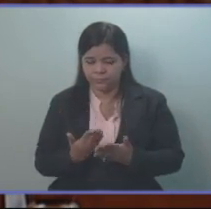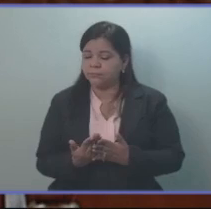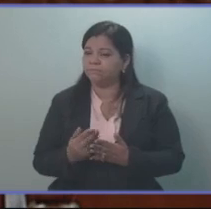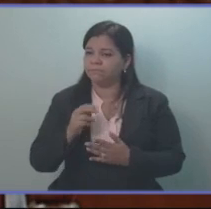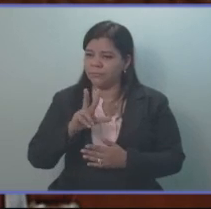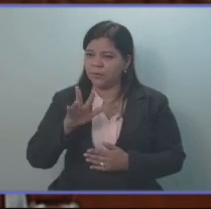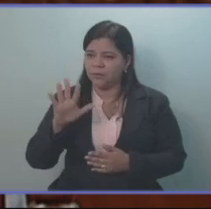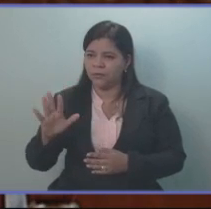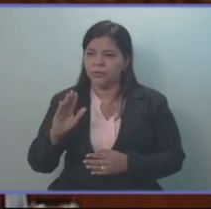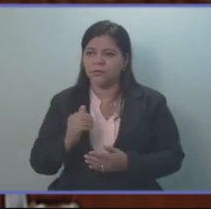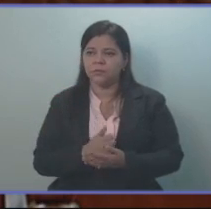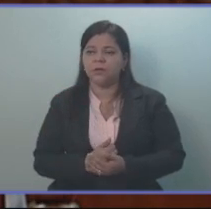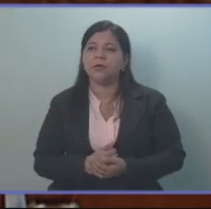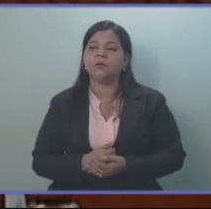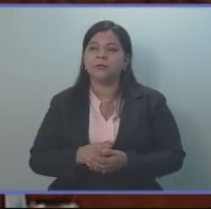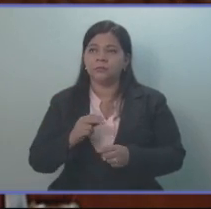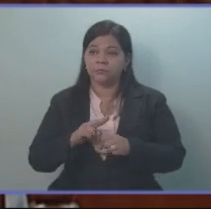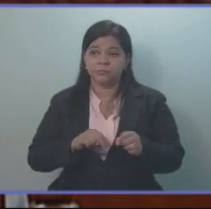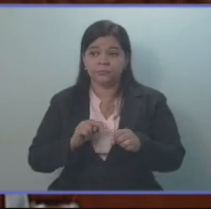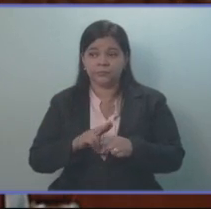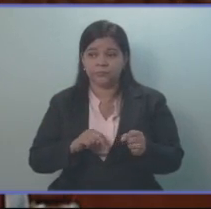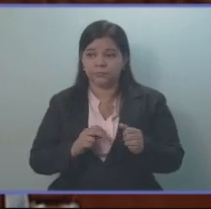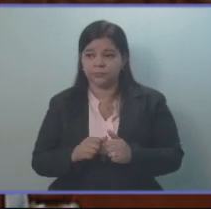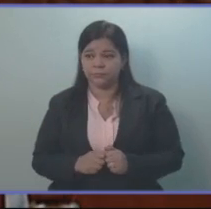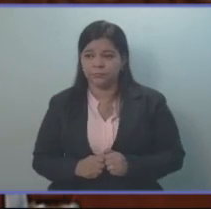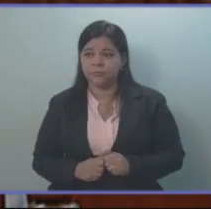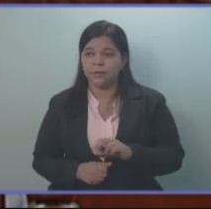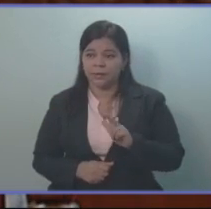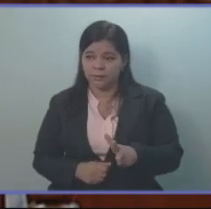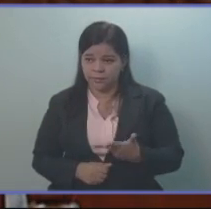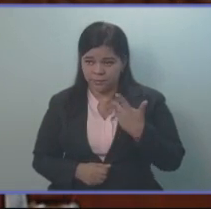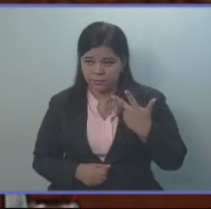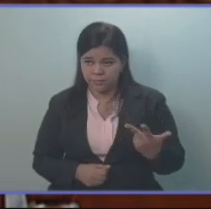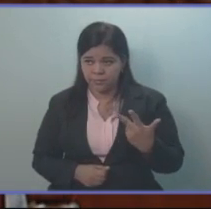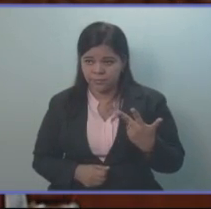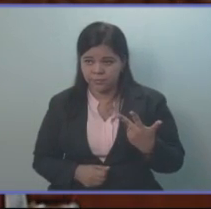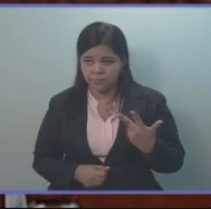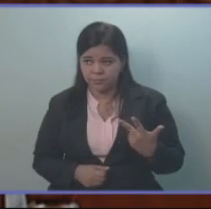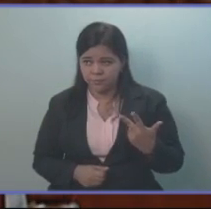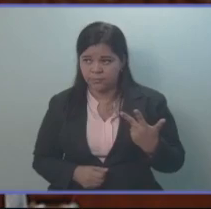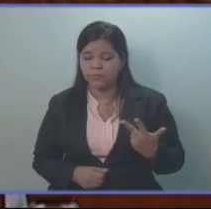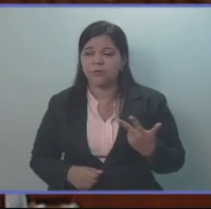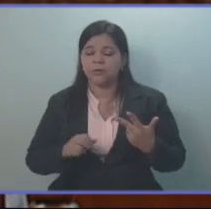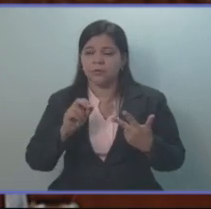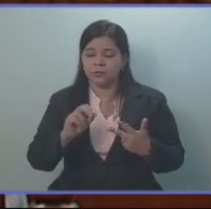$46.295 de los Estados Unidos de América. El tercero,